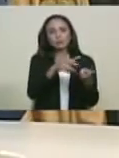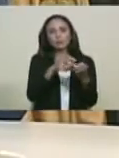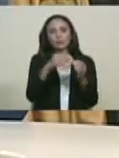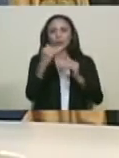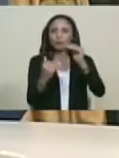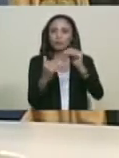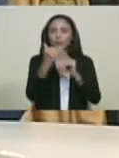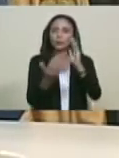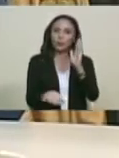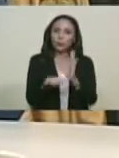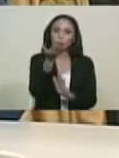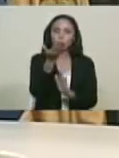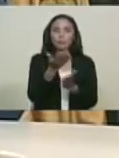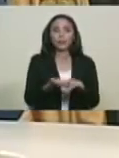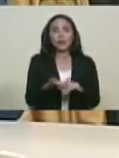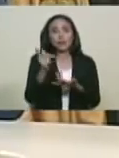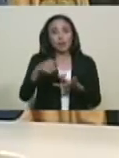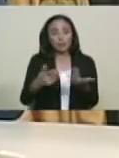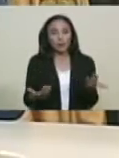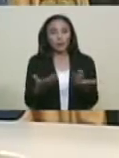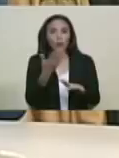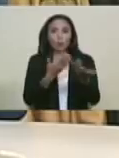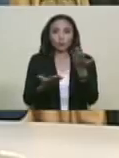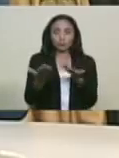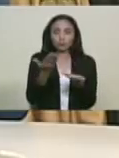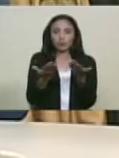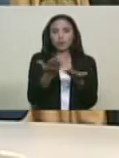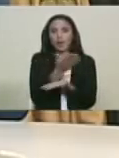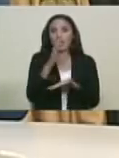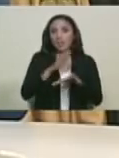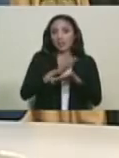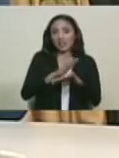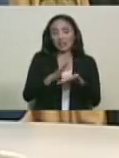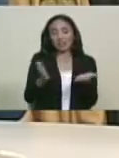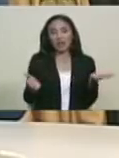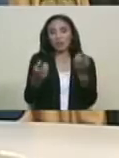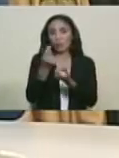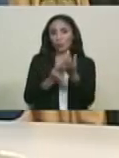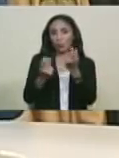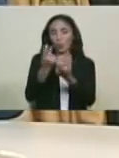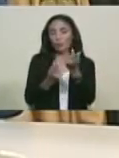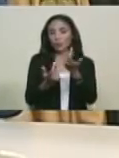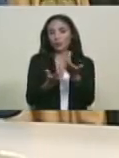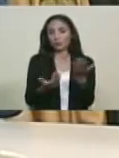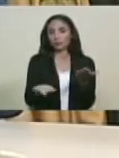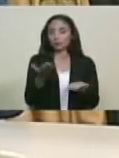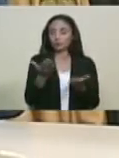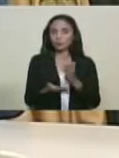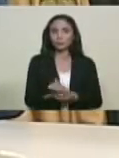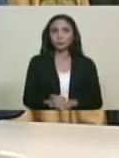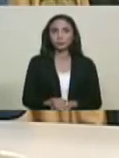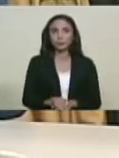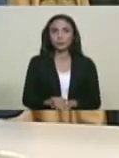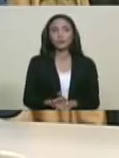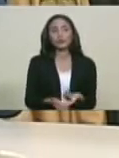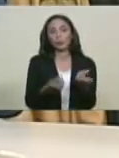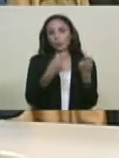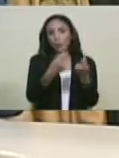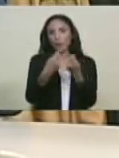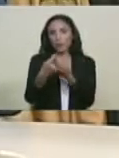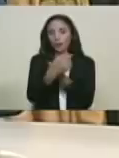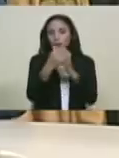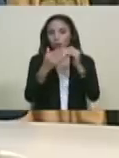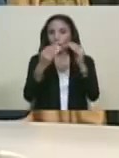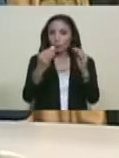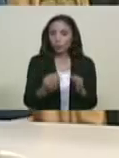significar una estabilidad y que vuelva a aparecer el precio máximo de